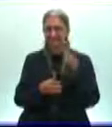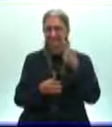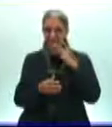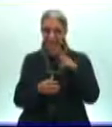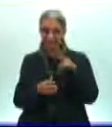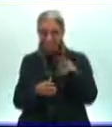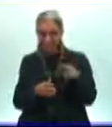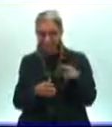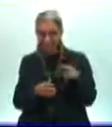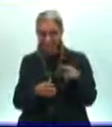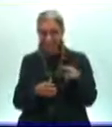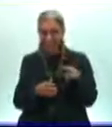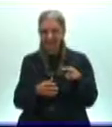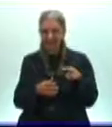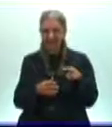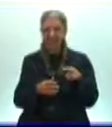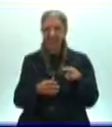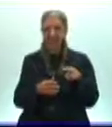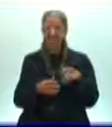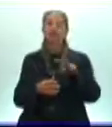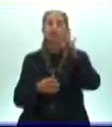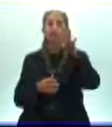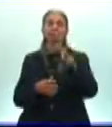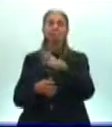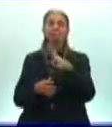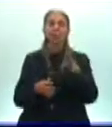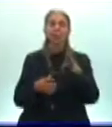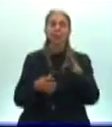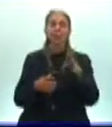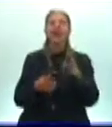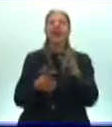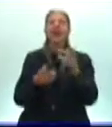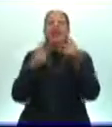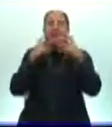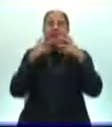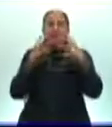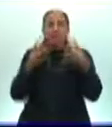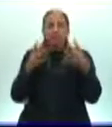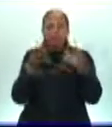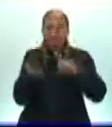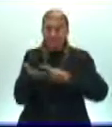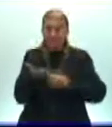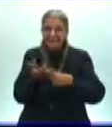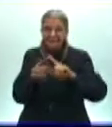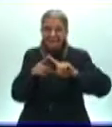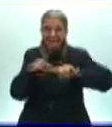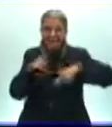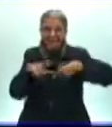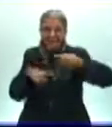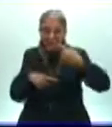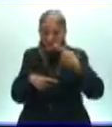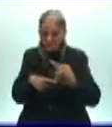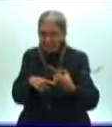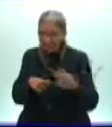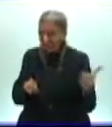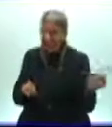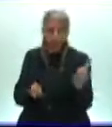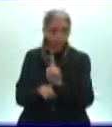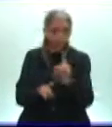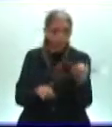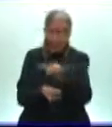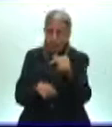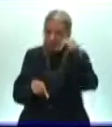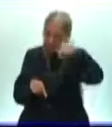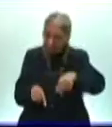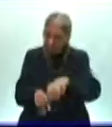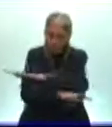veamos la parrilla televisiva que vamos a tener a partir del miércoles, de la semana que viene,